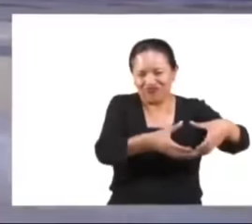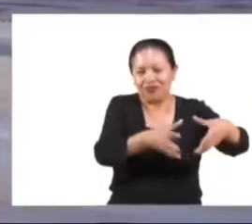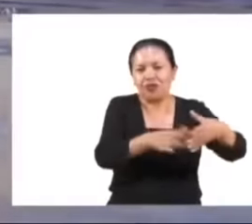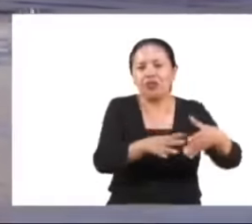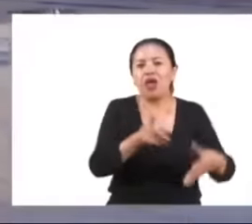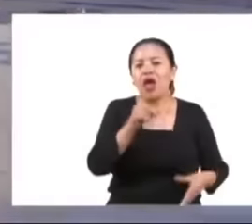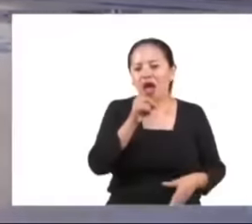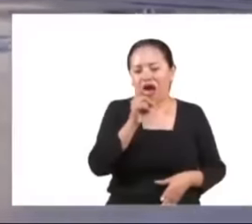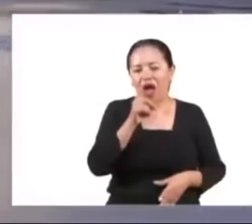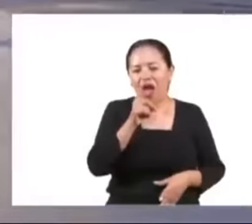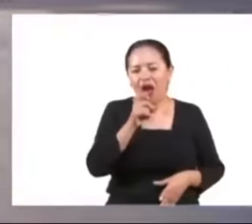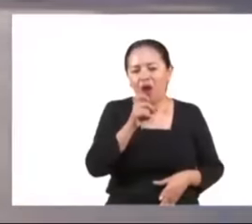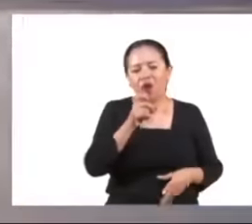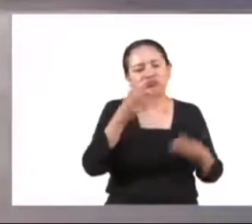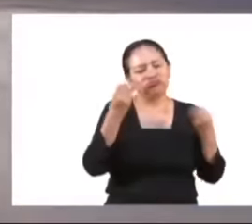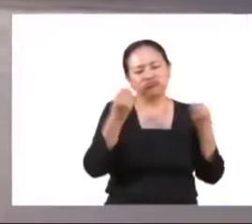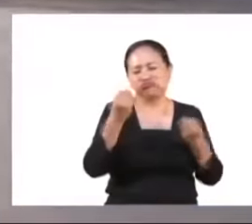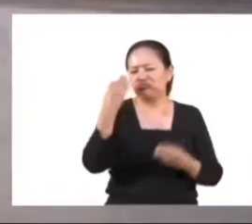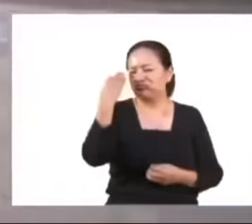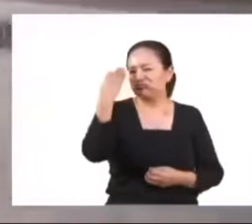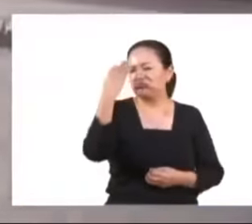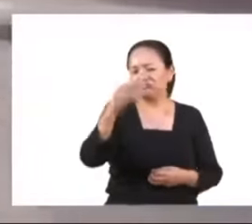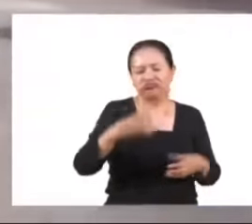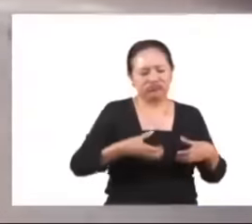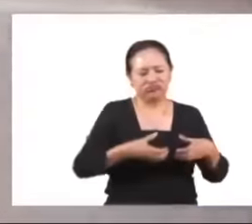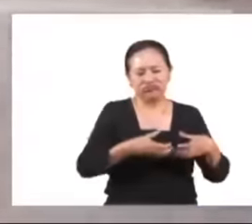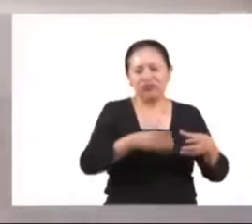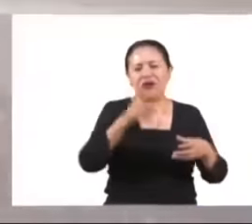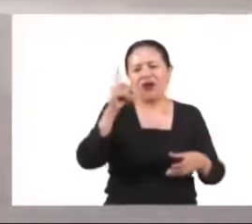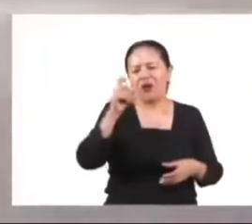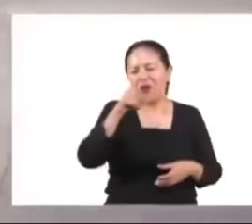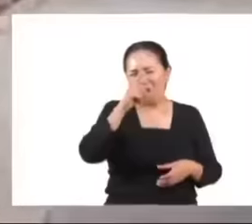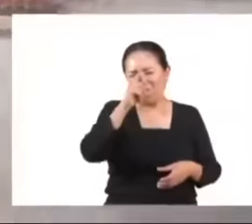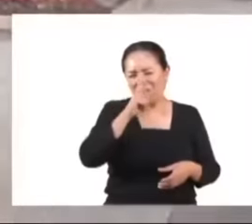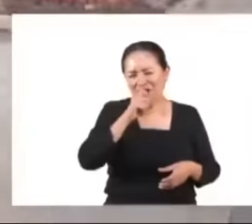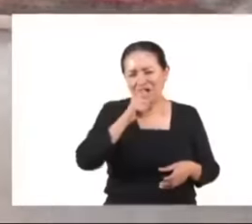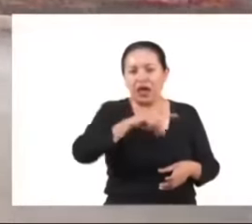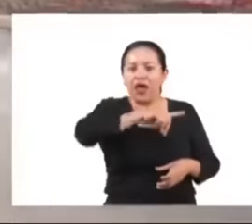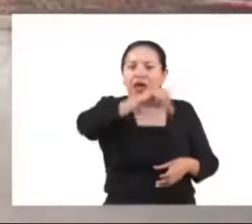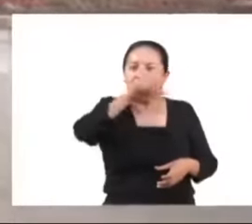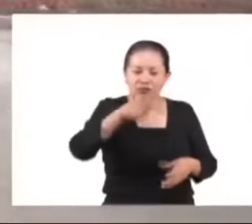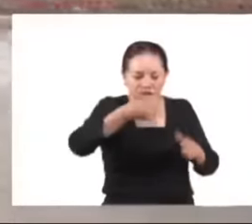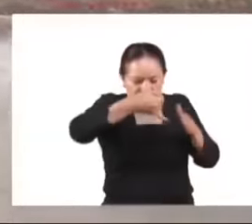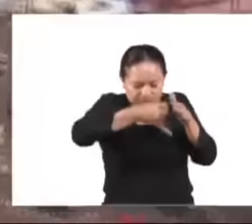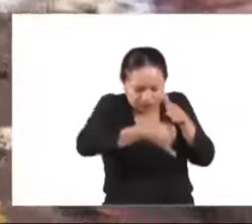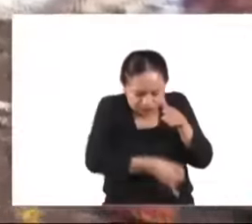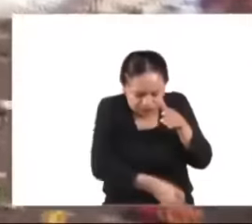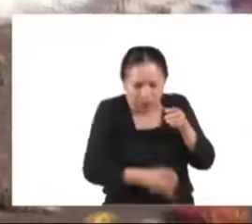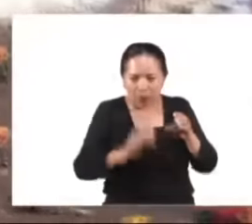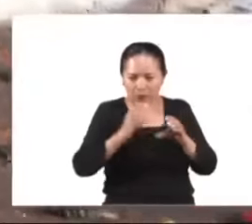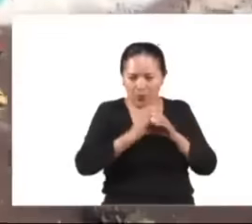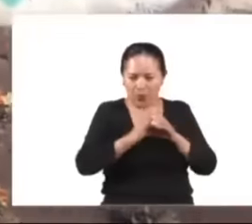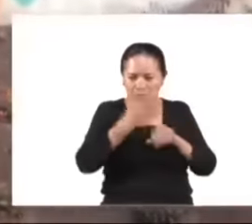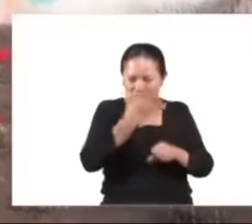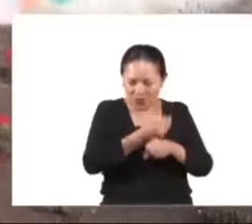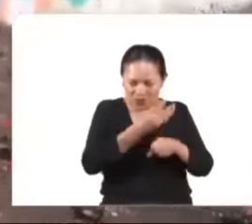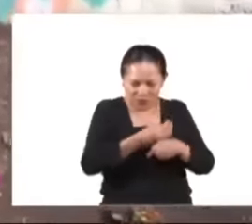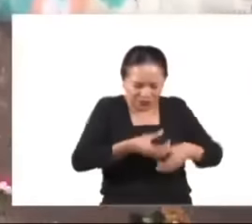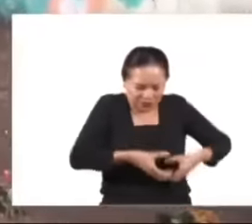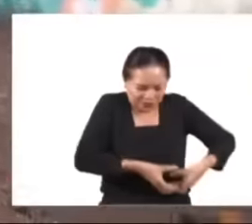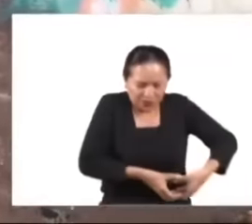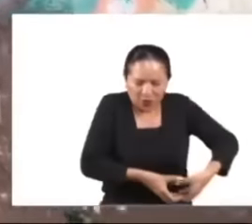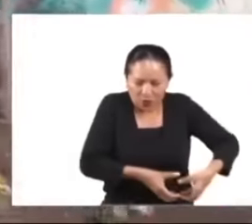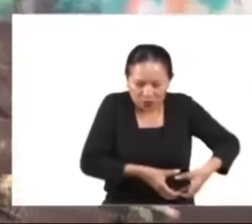aguas de la ciudad durante mucho tiempo después se hizo el drenaje profundo y después el túnel